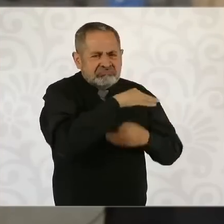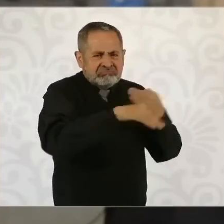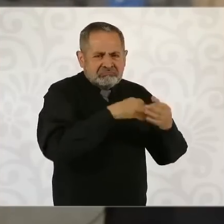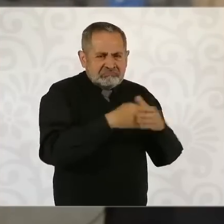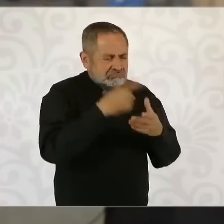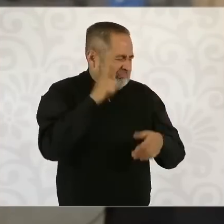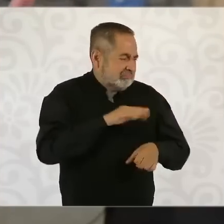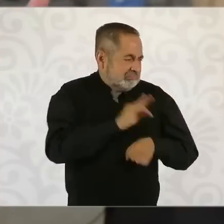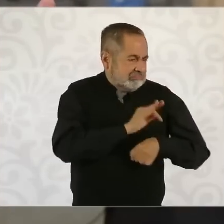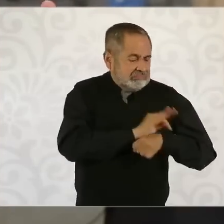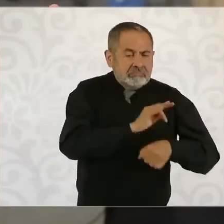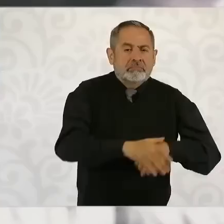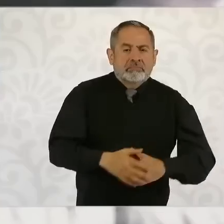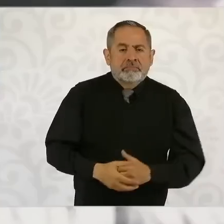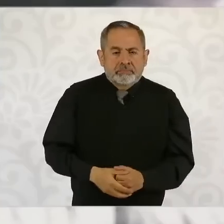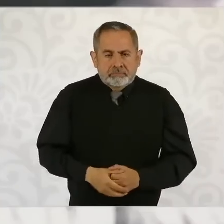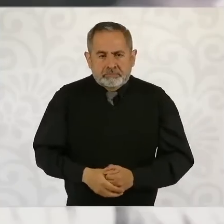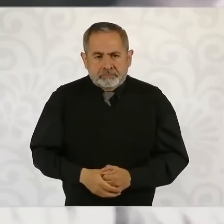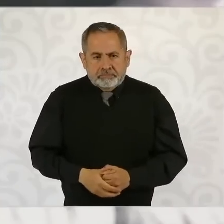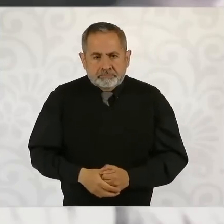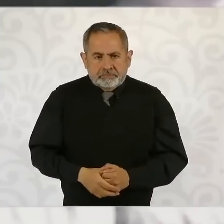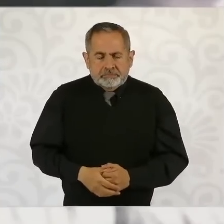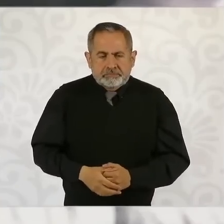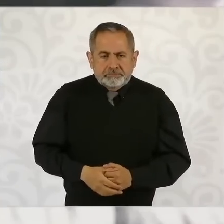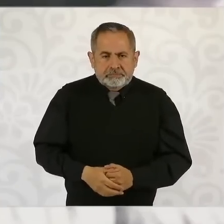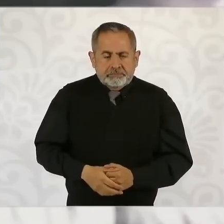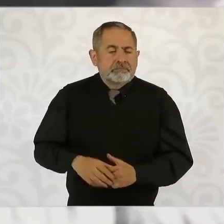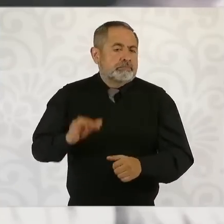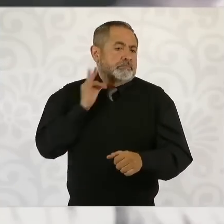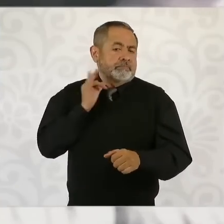para proteger este tipo de conductas. Hay esos casos específicos